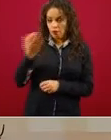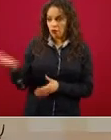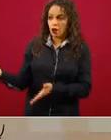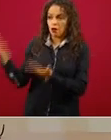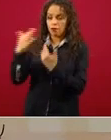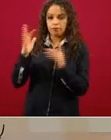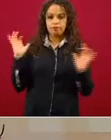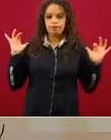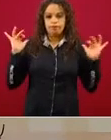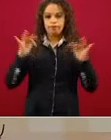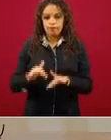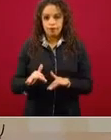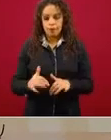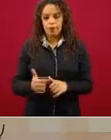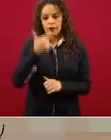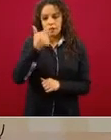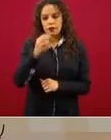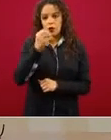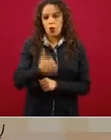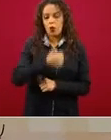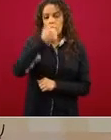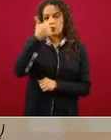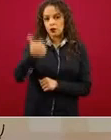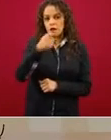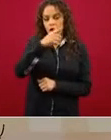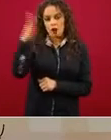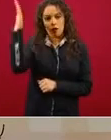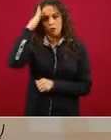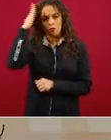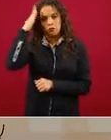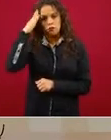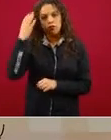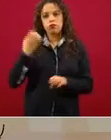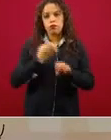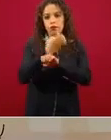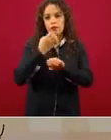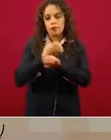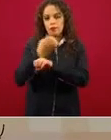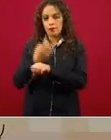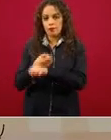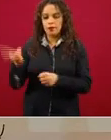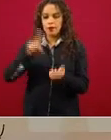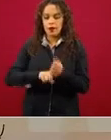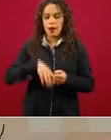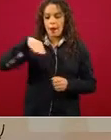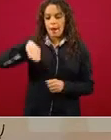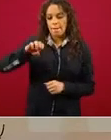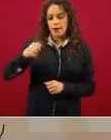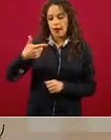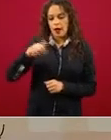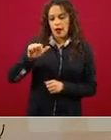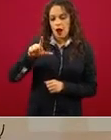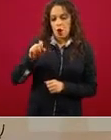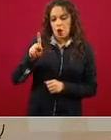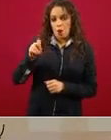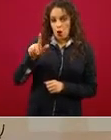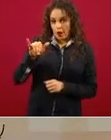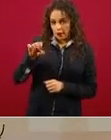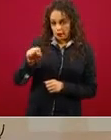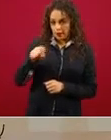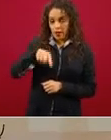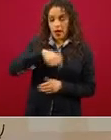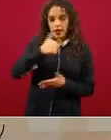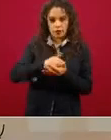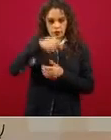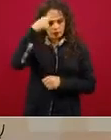los 7 o los 6 mandatarios estatales de la megalópolis y a la jefa de gobierno de la Ciudad de México. Y tuvimos una